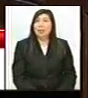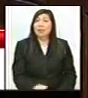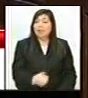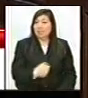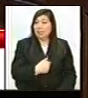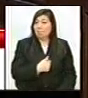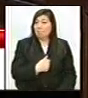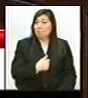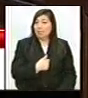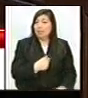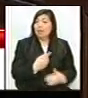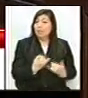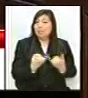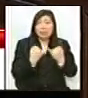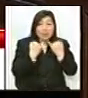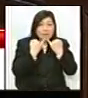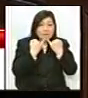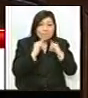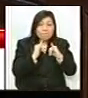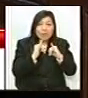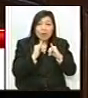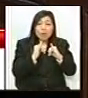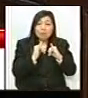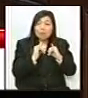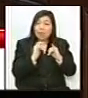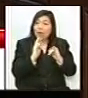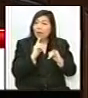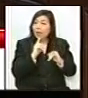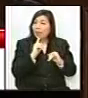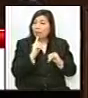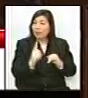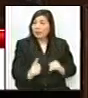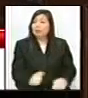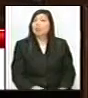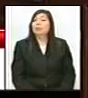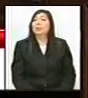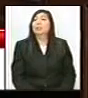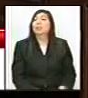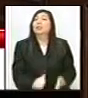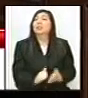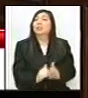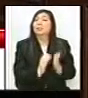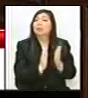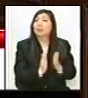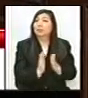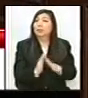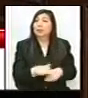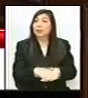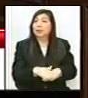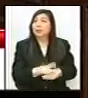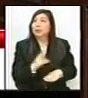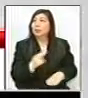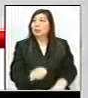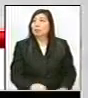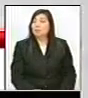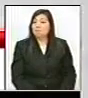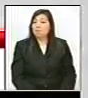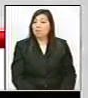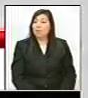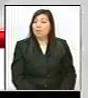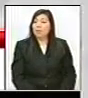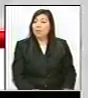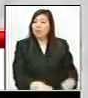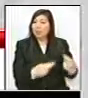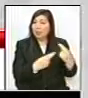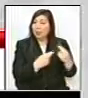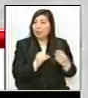Asimismo, durante este informe se ha hecho referencia a que la estructura de la organización criminal, los